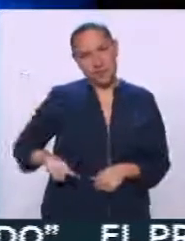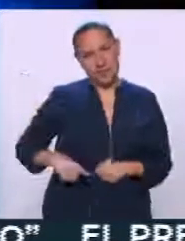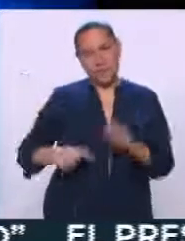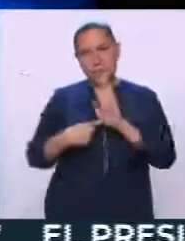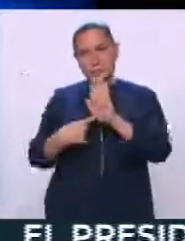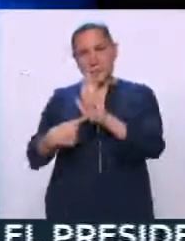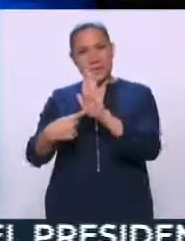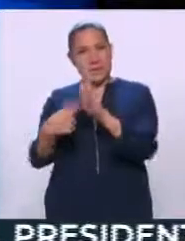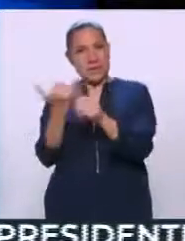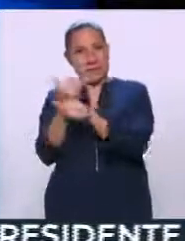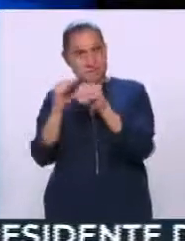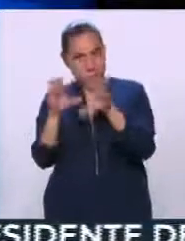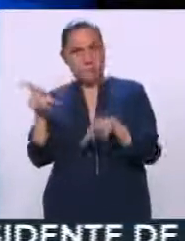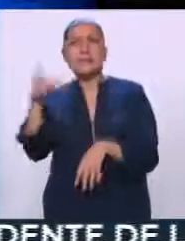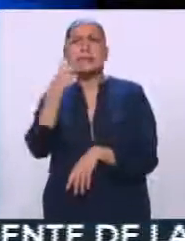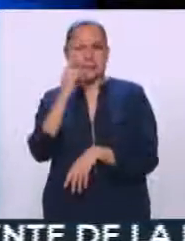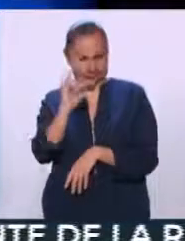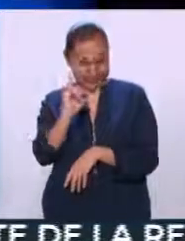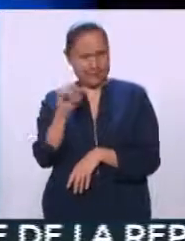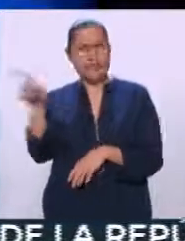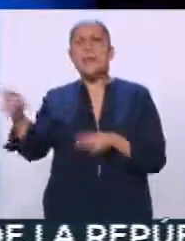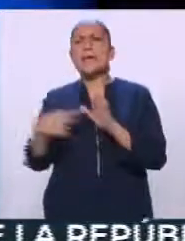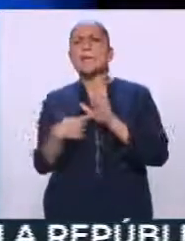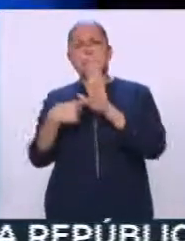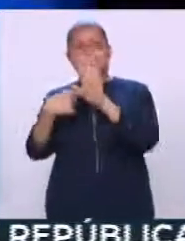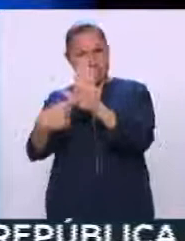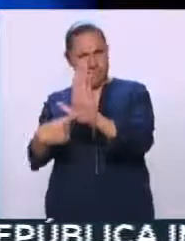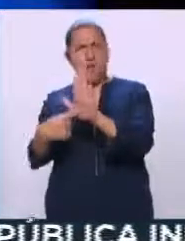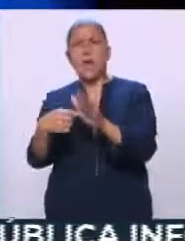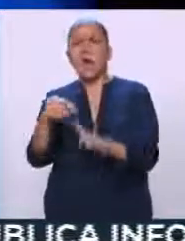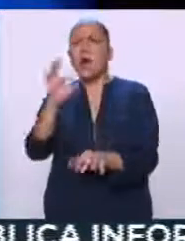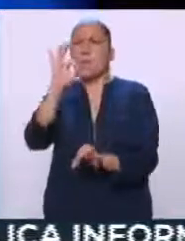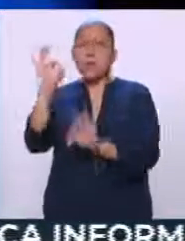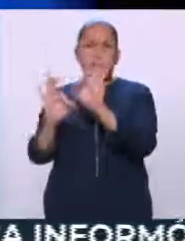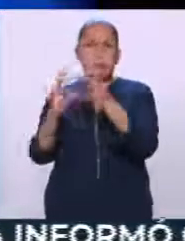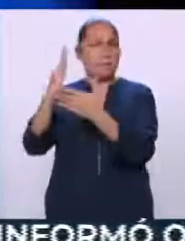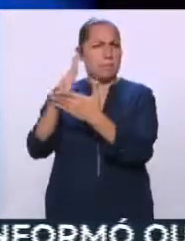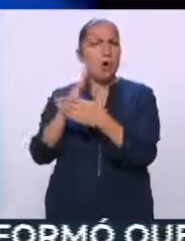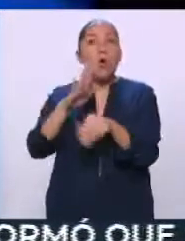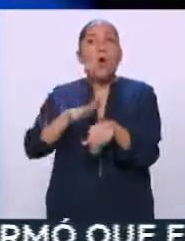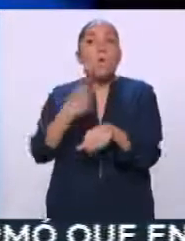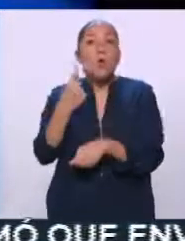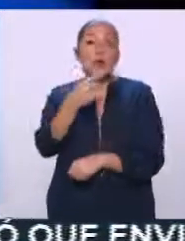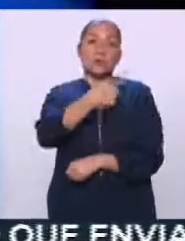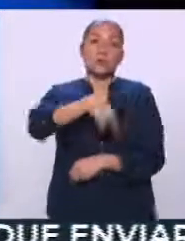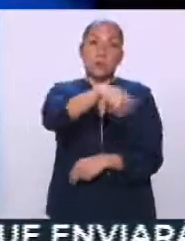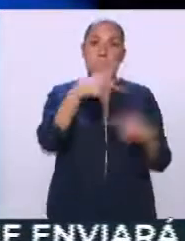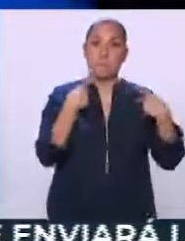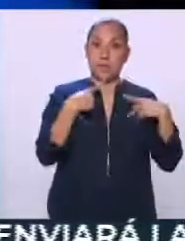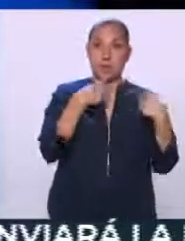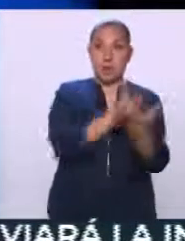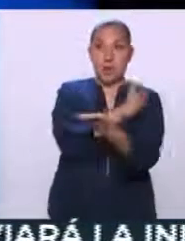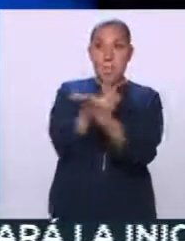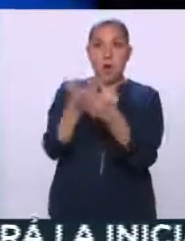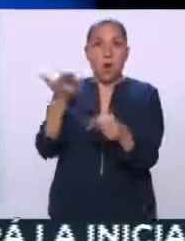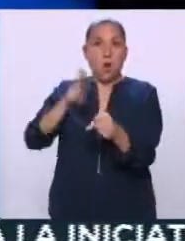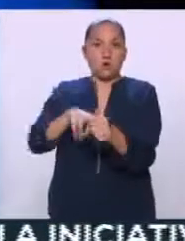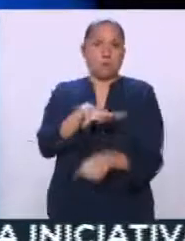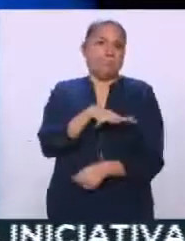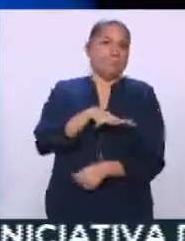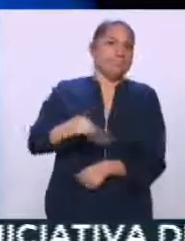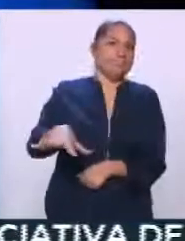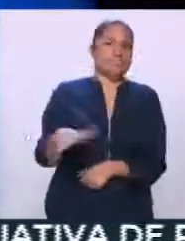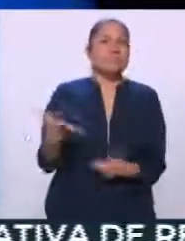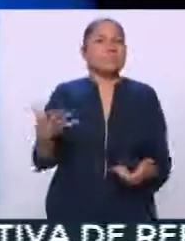esa ocupación hospitalaria, pero es en realidad porque la gente no quiere ir a los hospitales. ¿Qué piensan de eso? Digo, tampoco